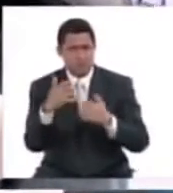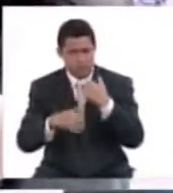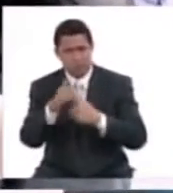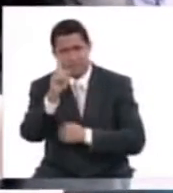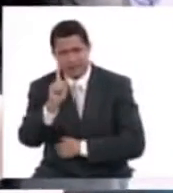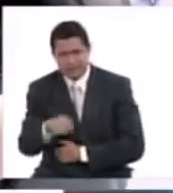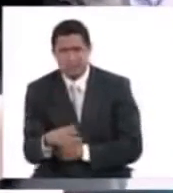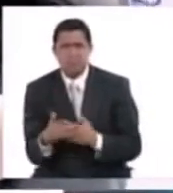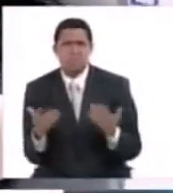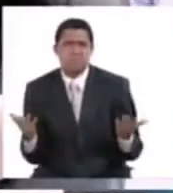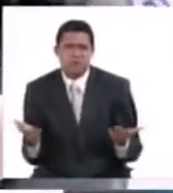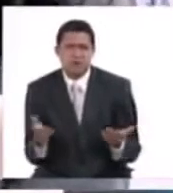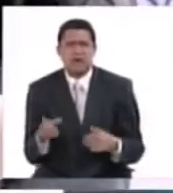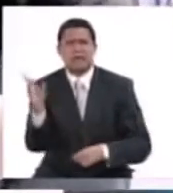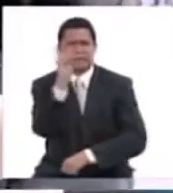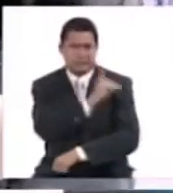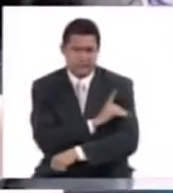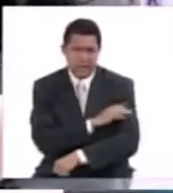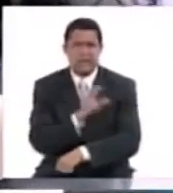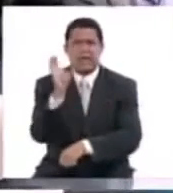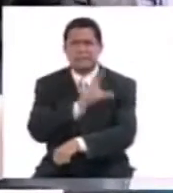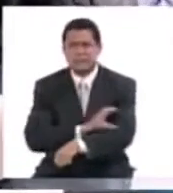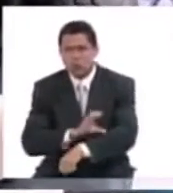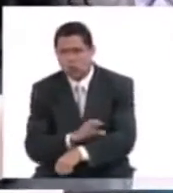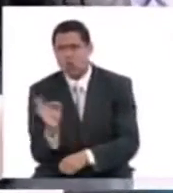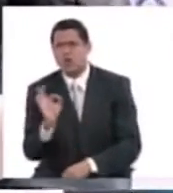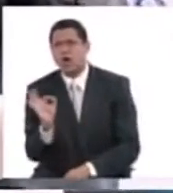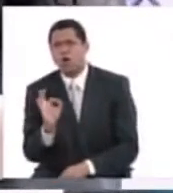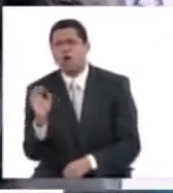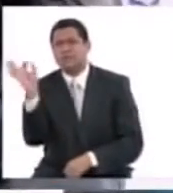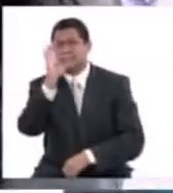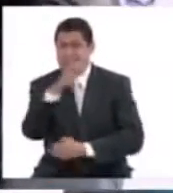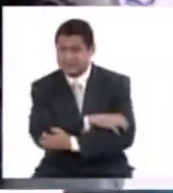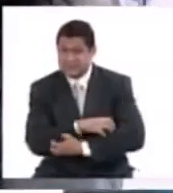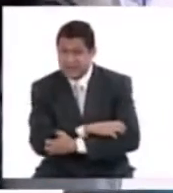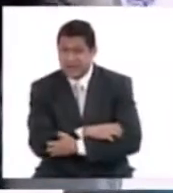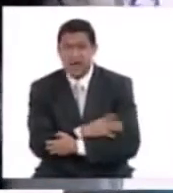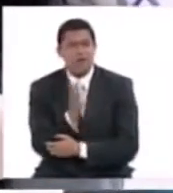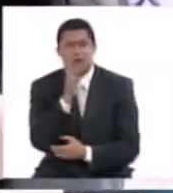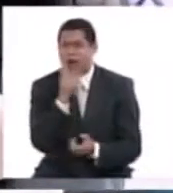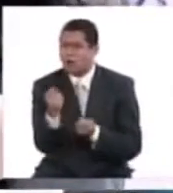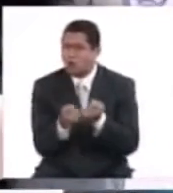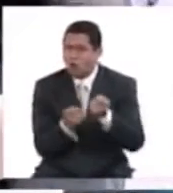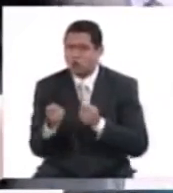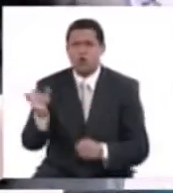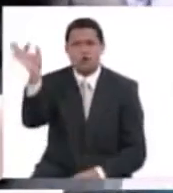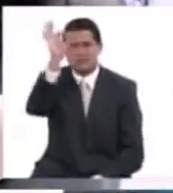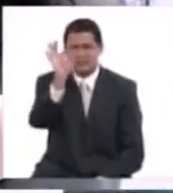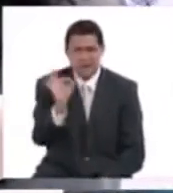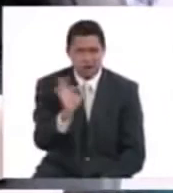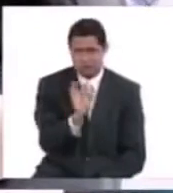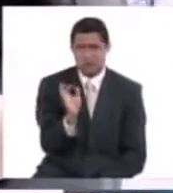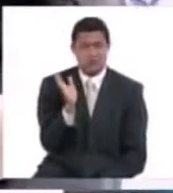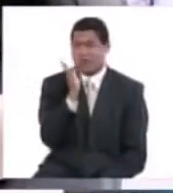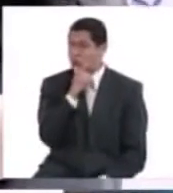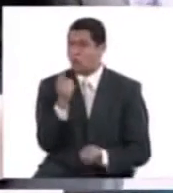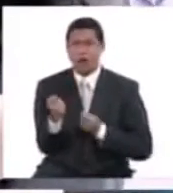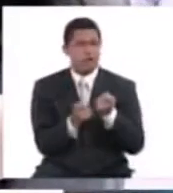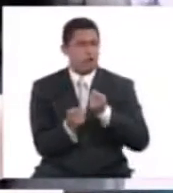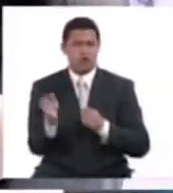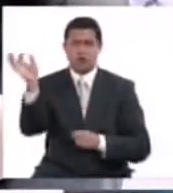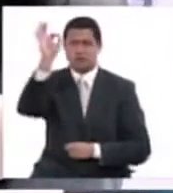tenemos con dengue, con chikungunya o con zika, es el control del vector. Mientras no tengamos control del